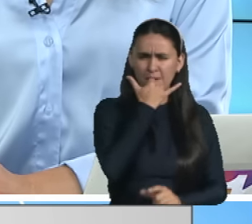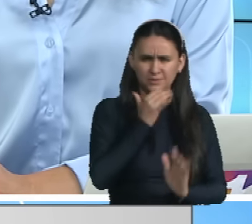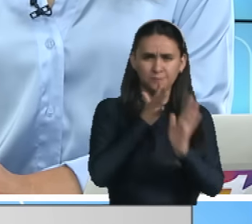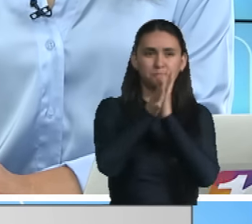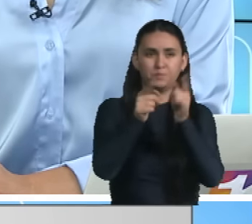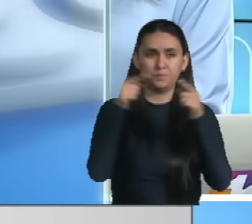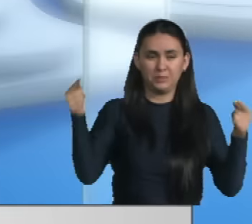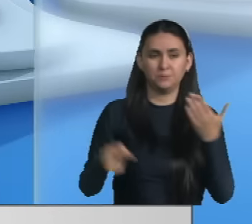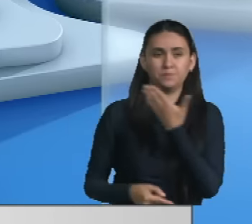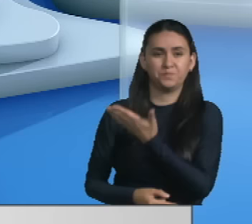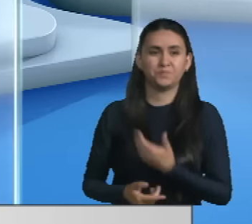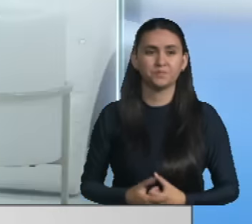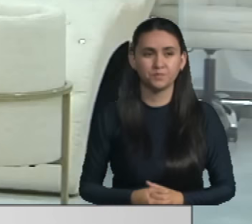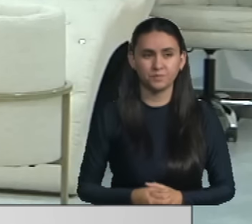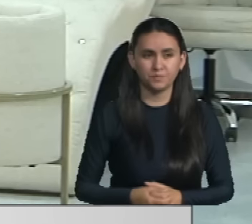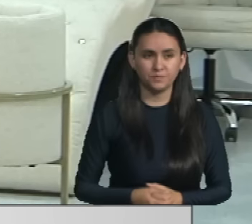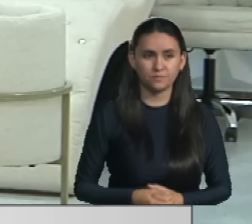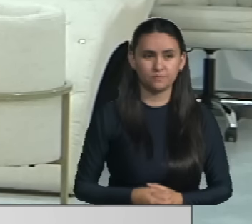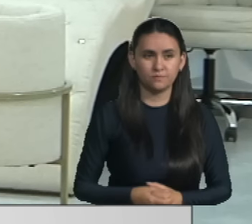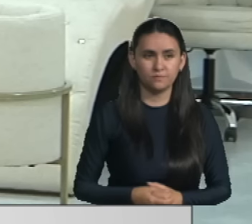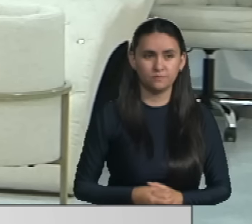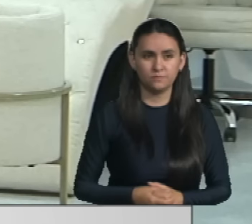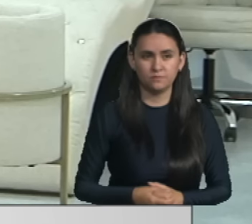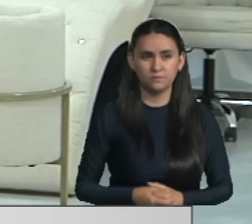buenas tardes.